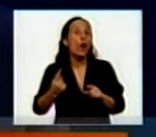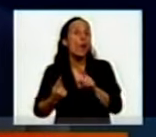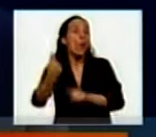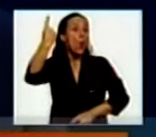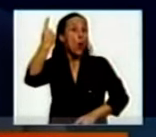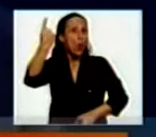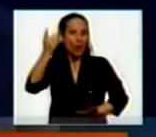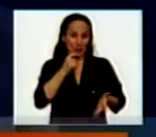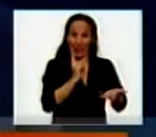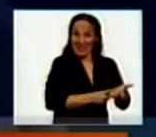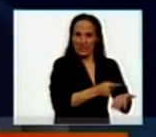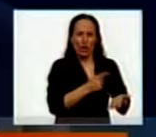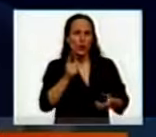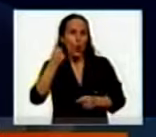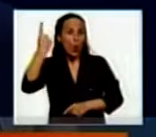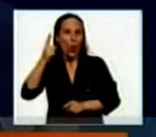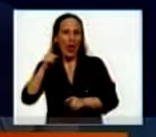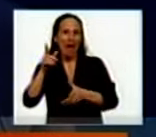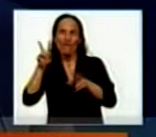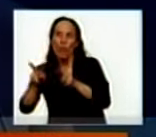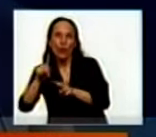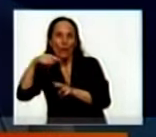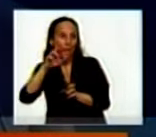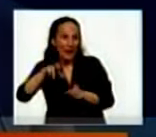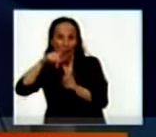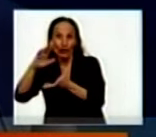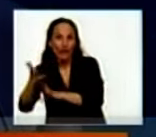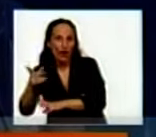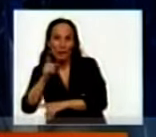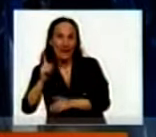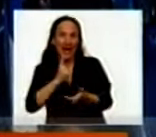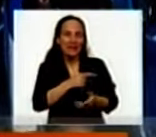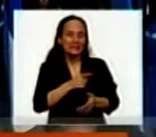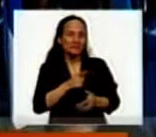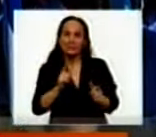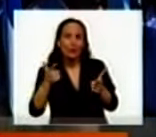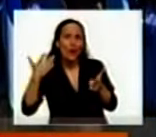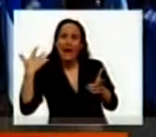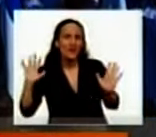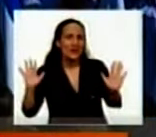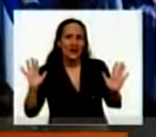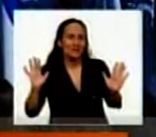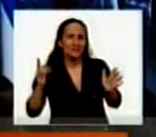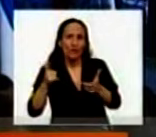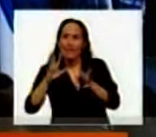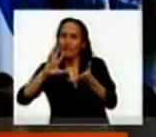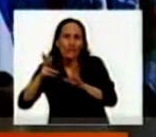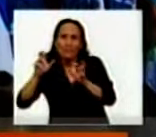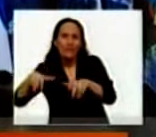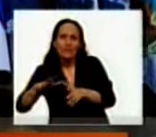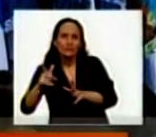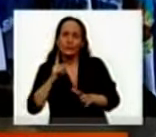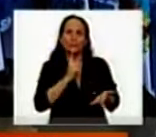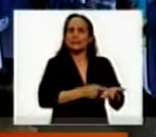una alternativa para no tomarlas, la hubiese tomado, pero no existía. Y yo sé que lo